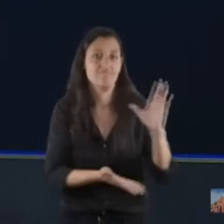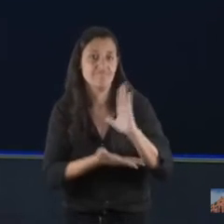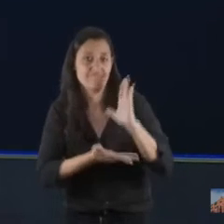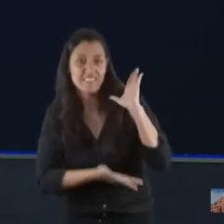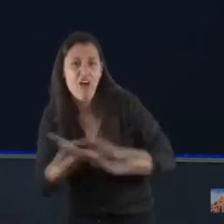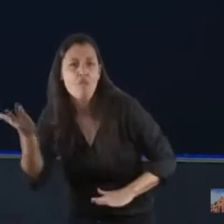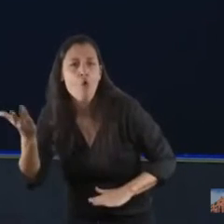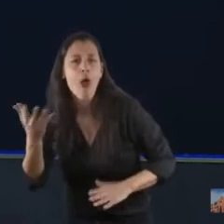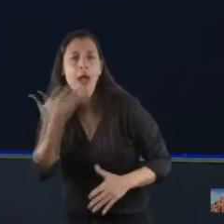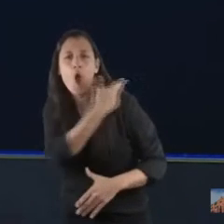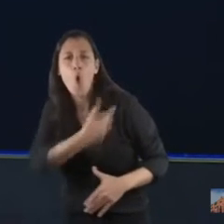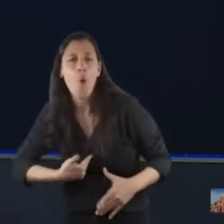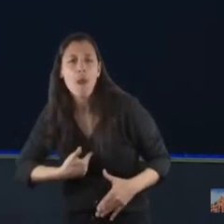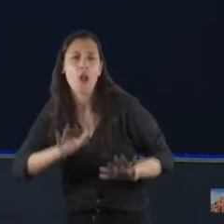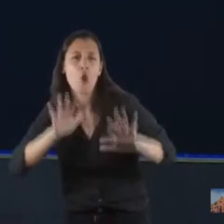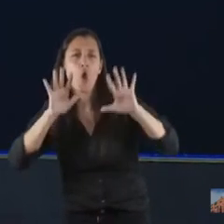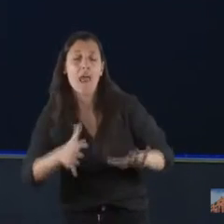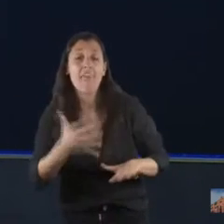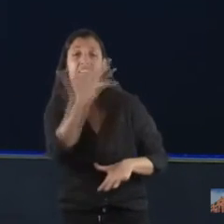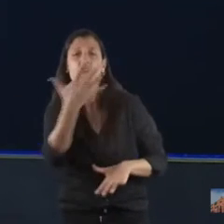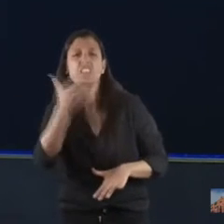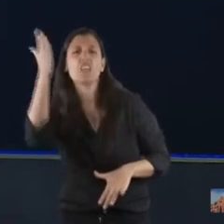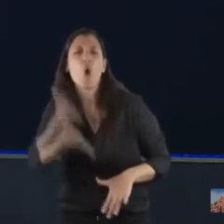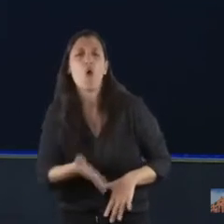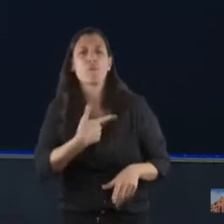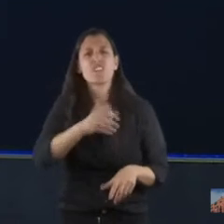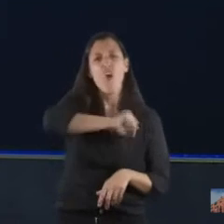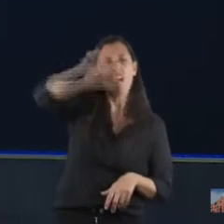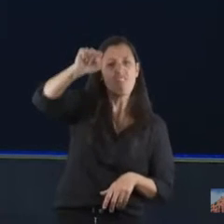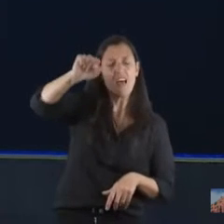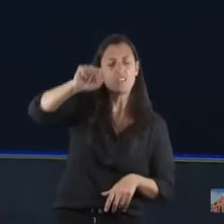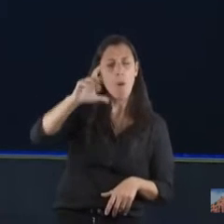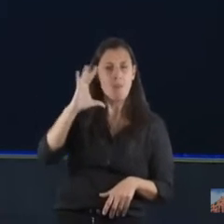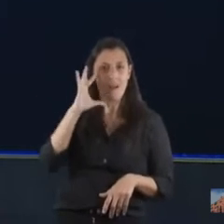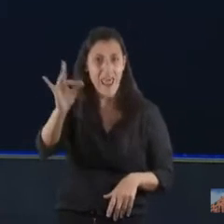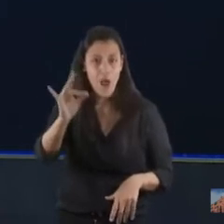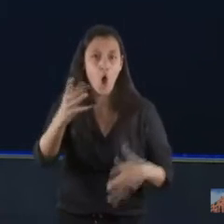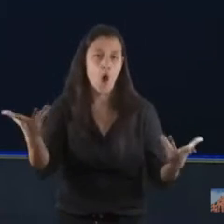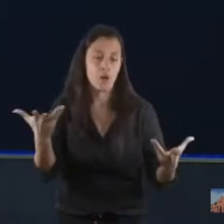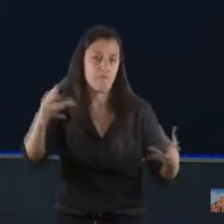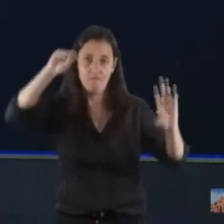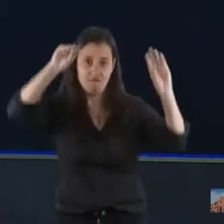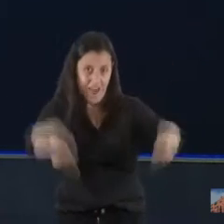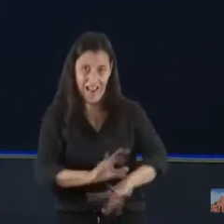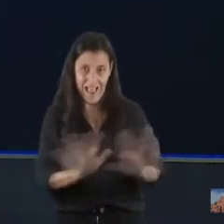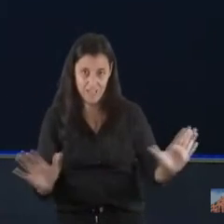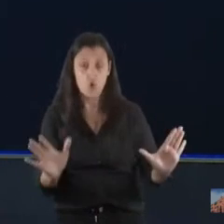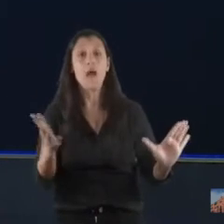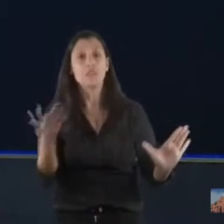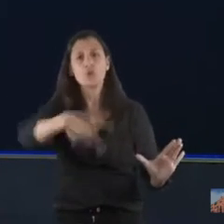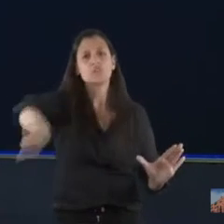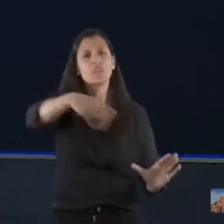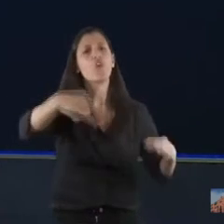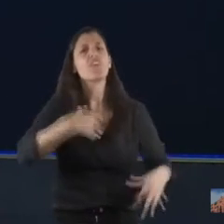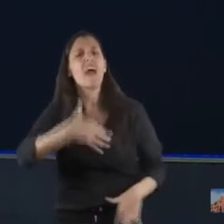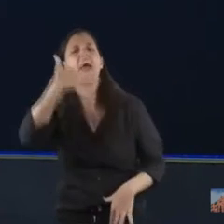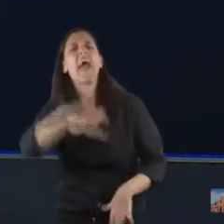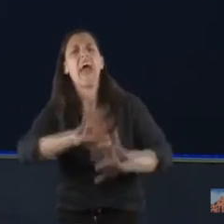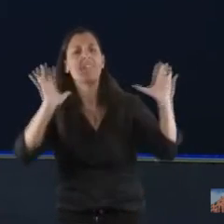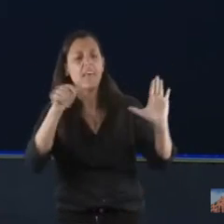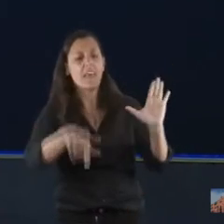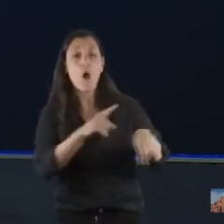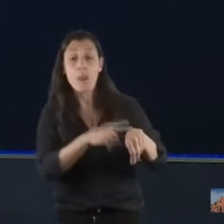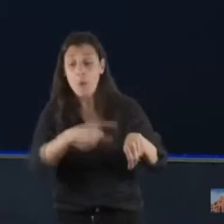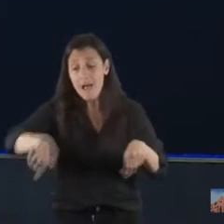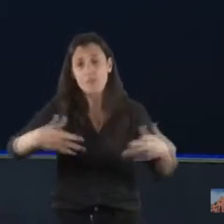inflación pero me parece que lo más importante es entender que para este